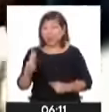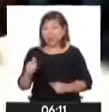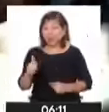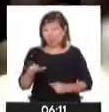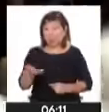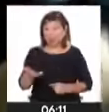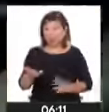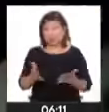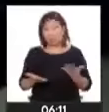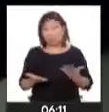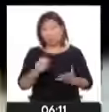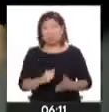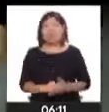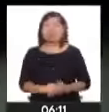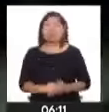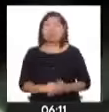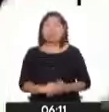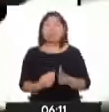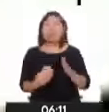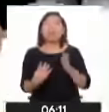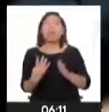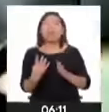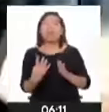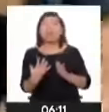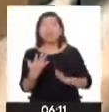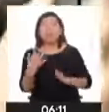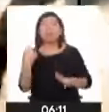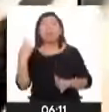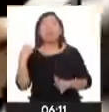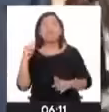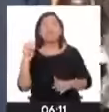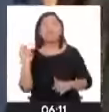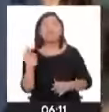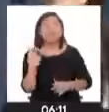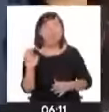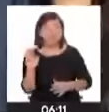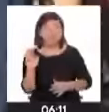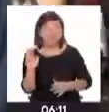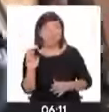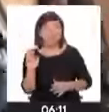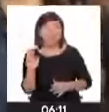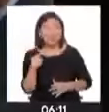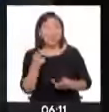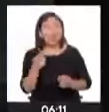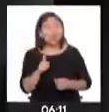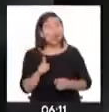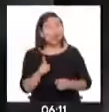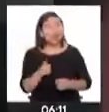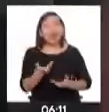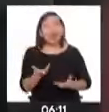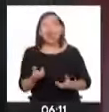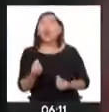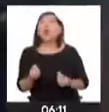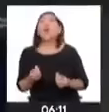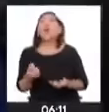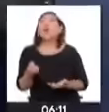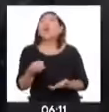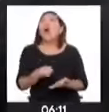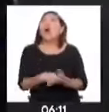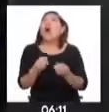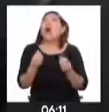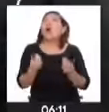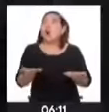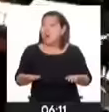que son aproximadamente 14 o 15 millones de dólares los que Toledo no puede justificar y que